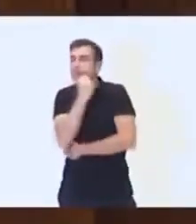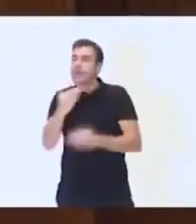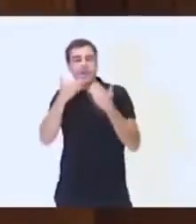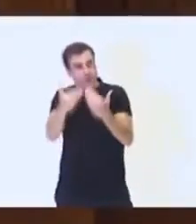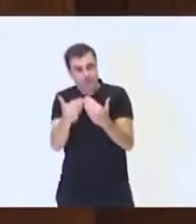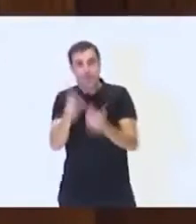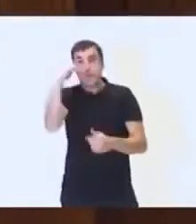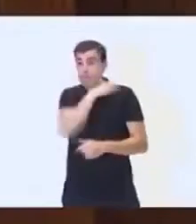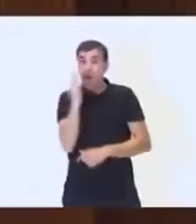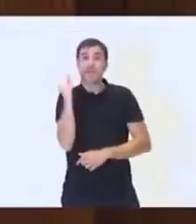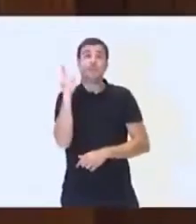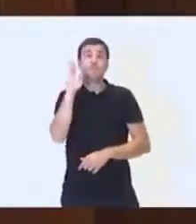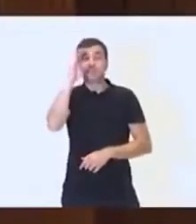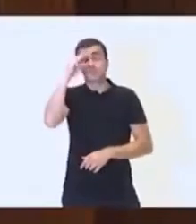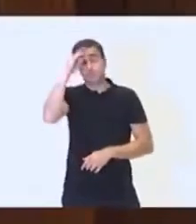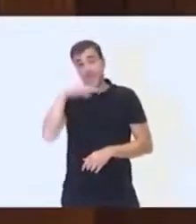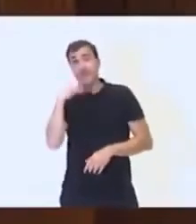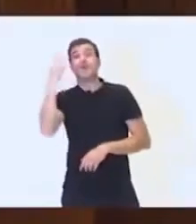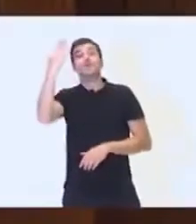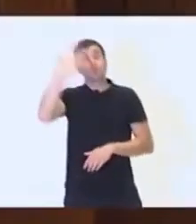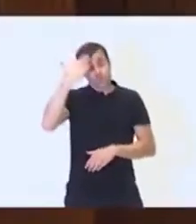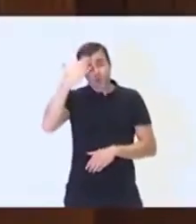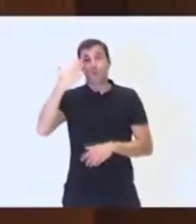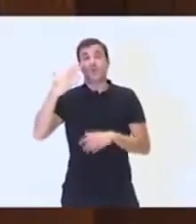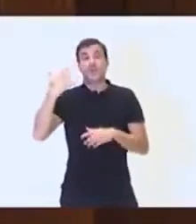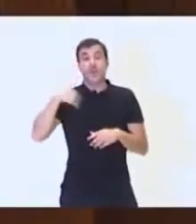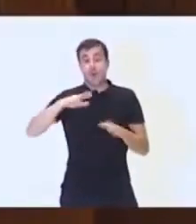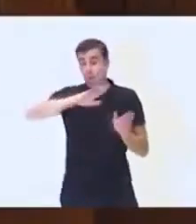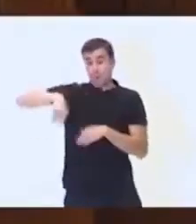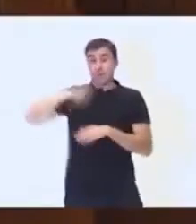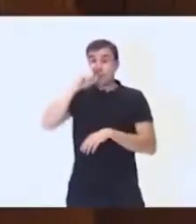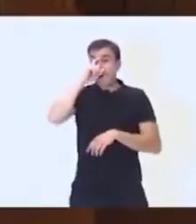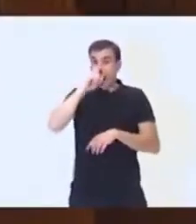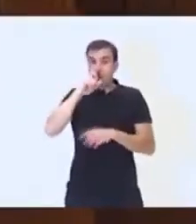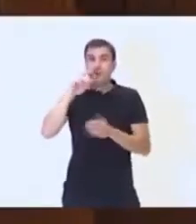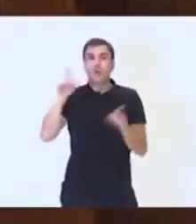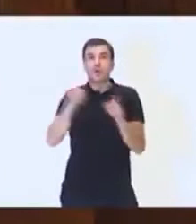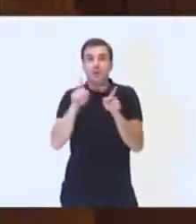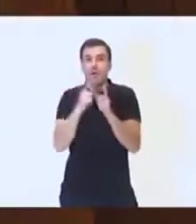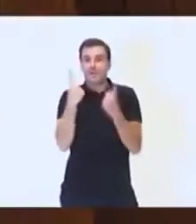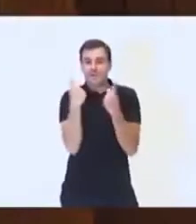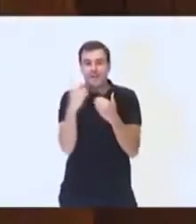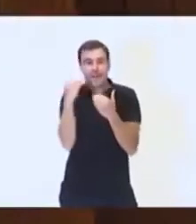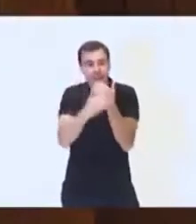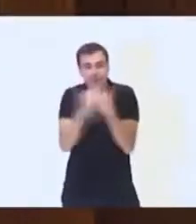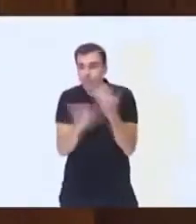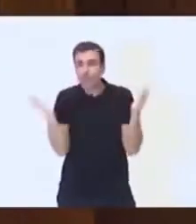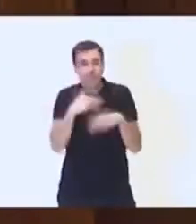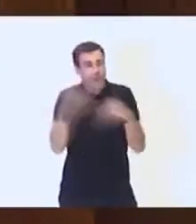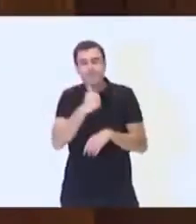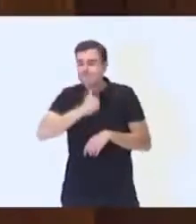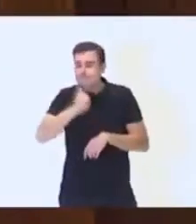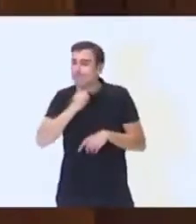los padres, a los tutores, a quienes han pasado el último año renunciando a tantas muestras de afecto, a tantas ganas